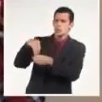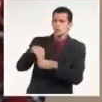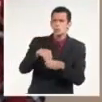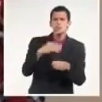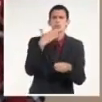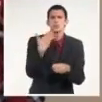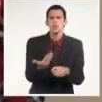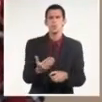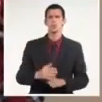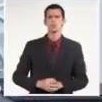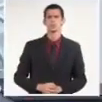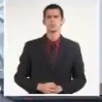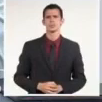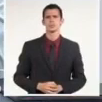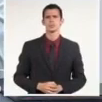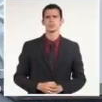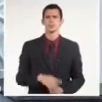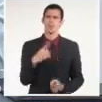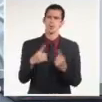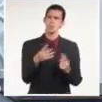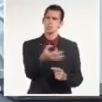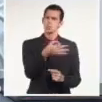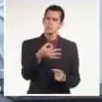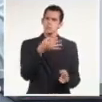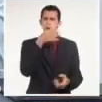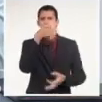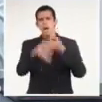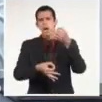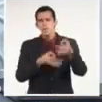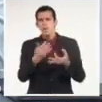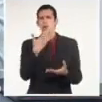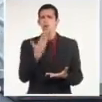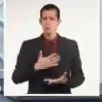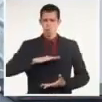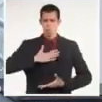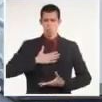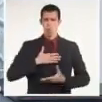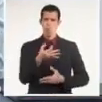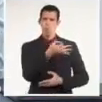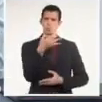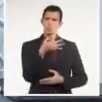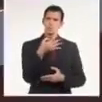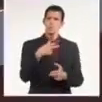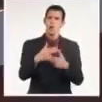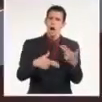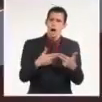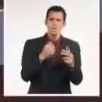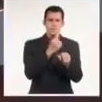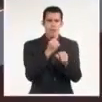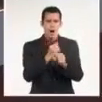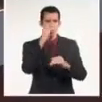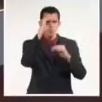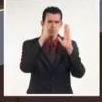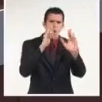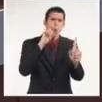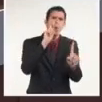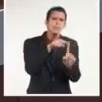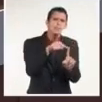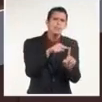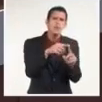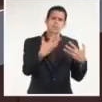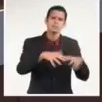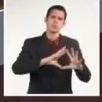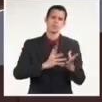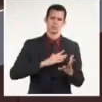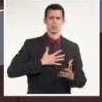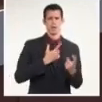Ley de Soberanía Alimentaria y Seguridad Alimentaria y Nutricional, aprobada en mayo último por la Asamblea Nacional del Poder Popular y que entrará en